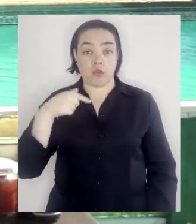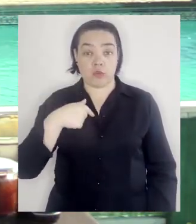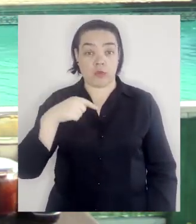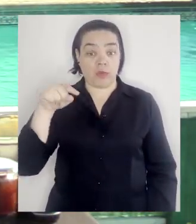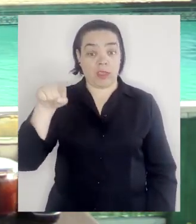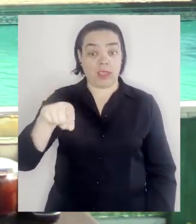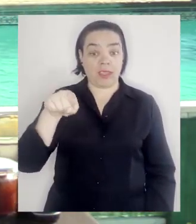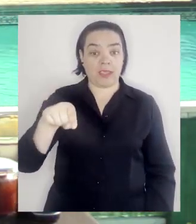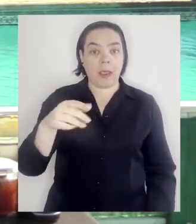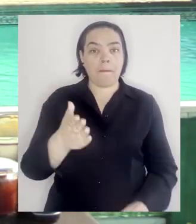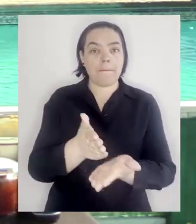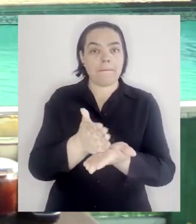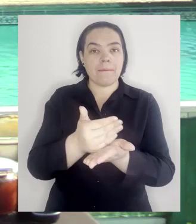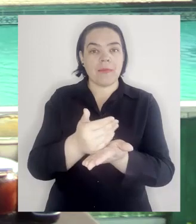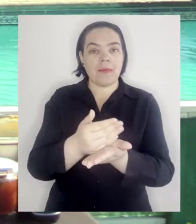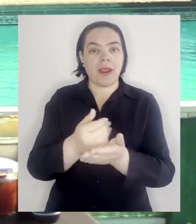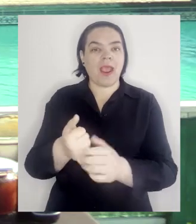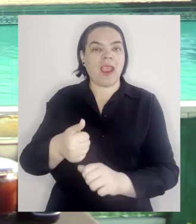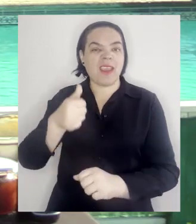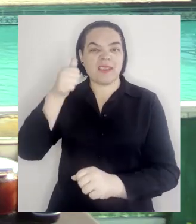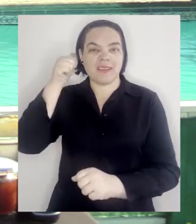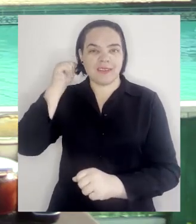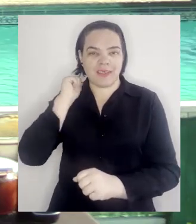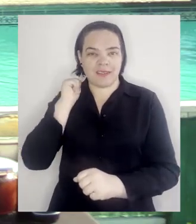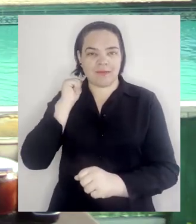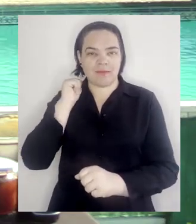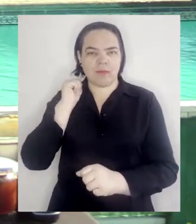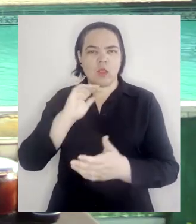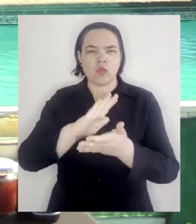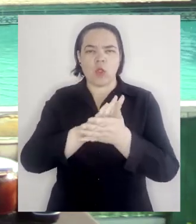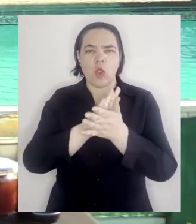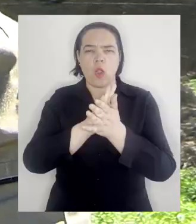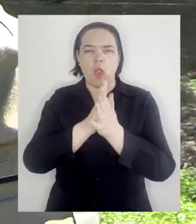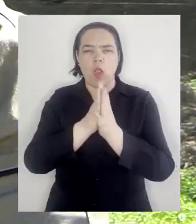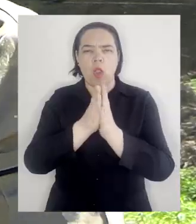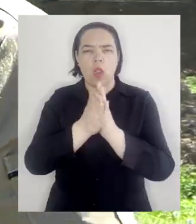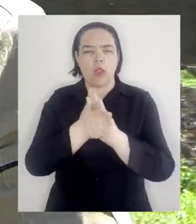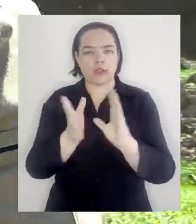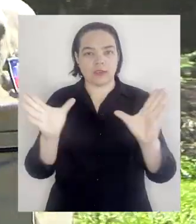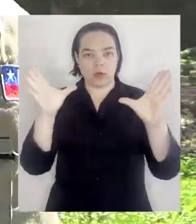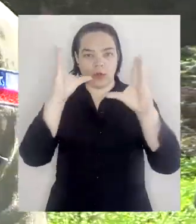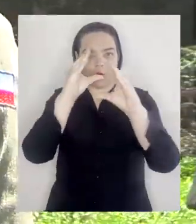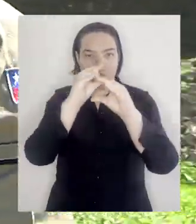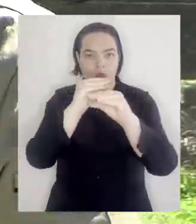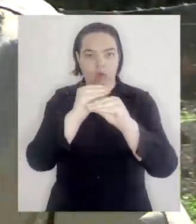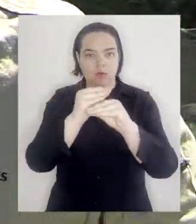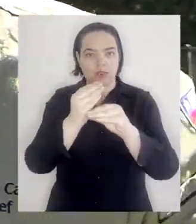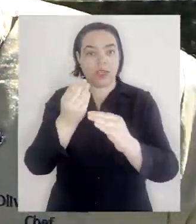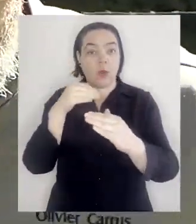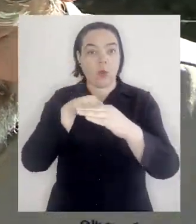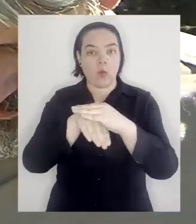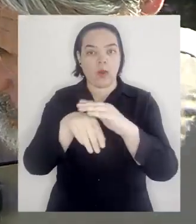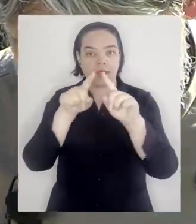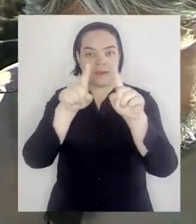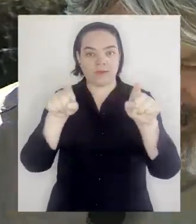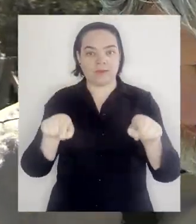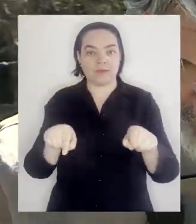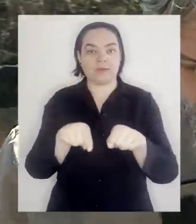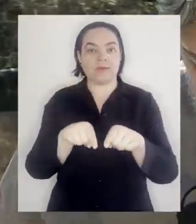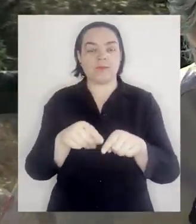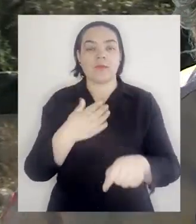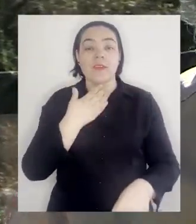que reposó casi toda la noche. Ah, o sea, esto ya está preparado, Oliver. Trajo uno que lo hizo